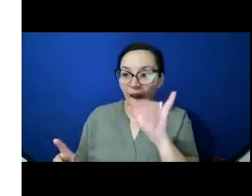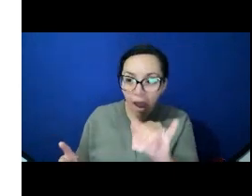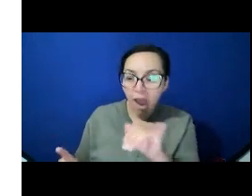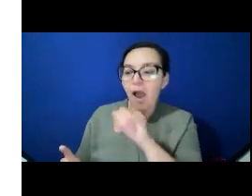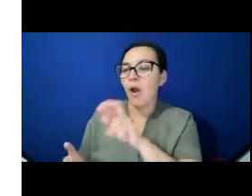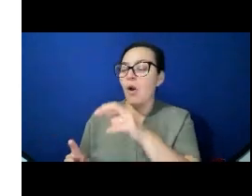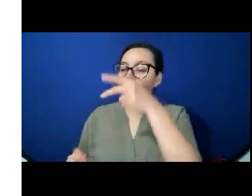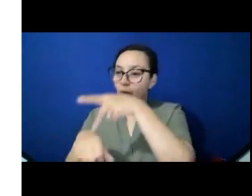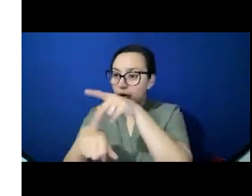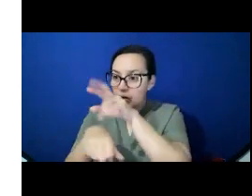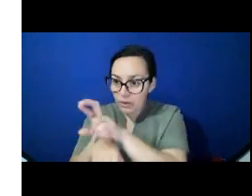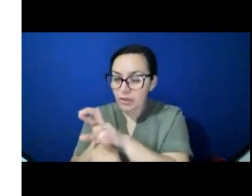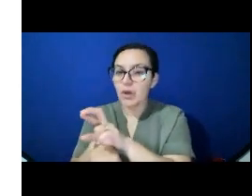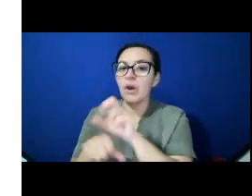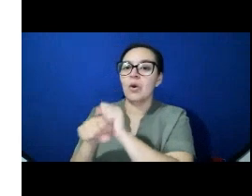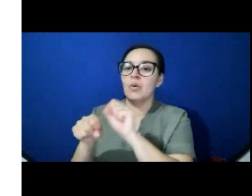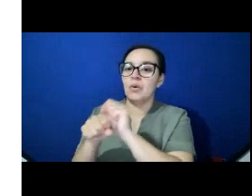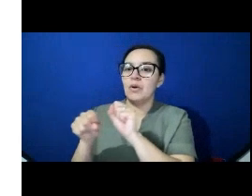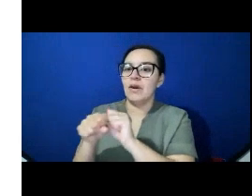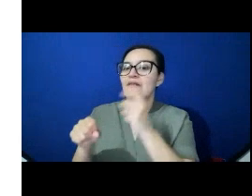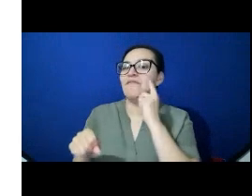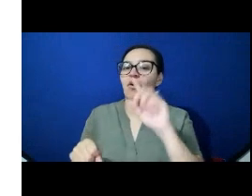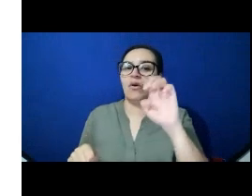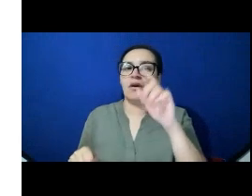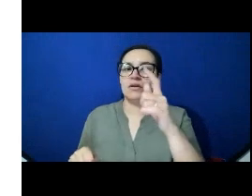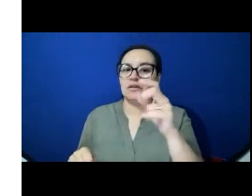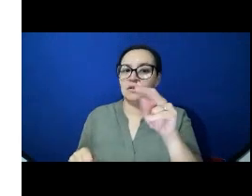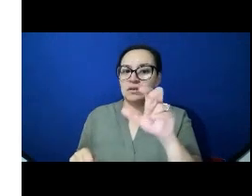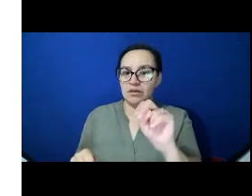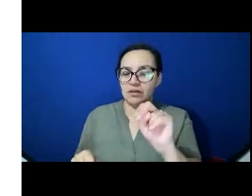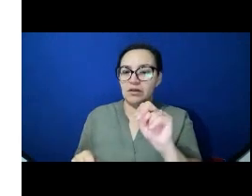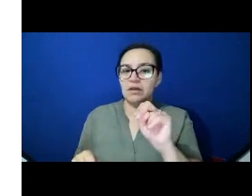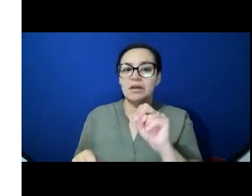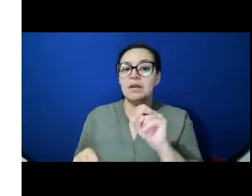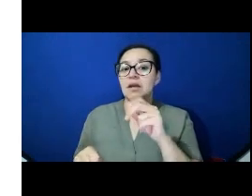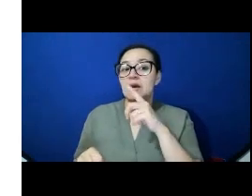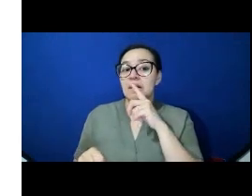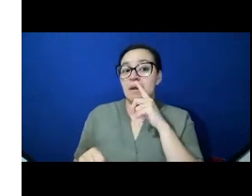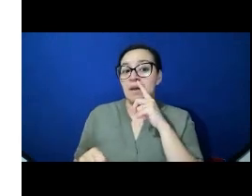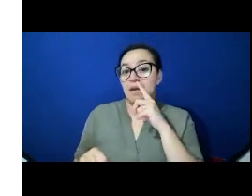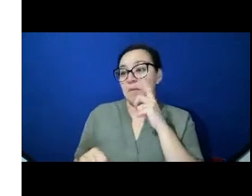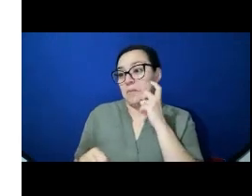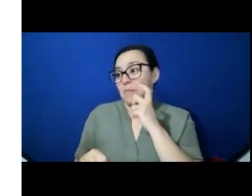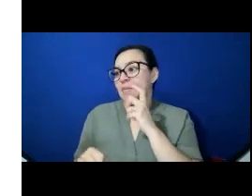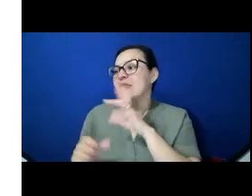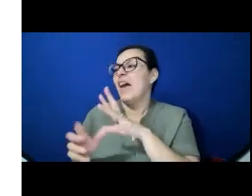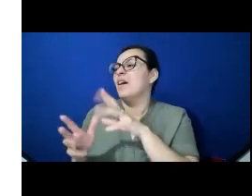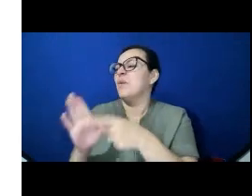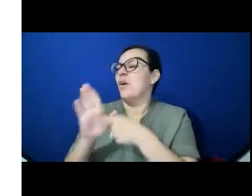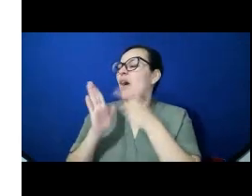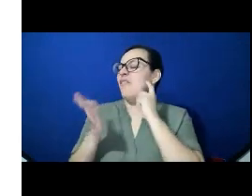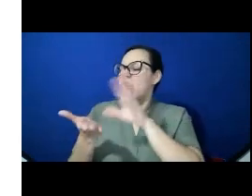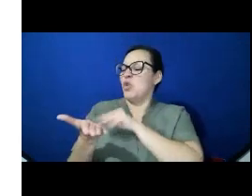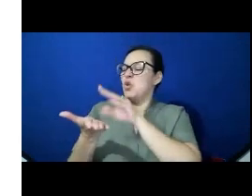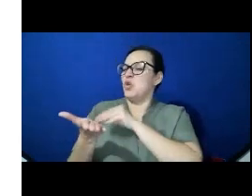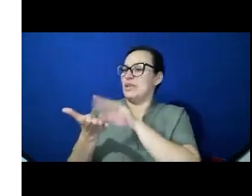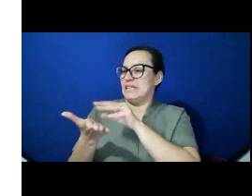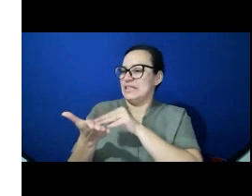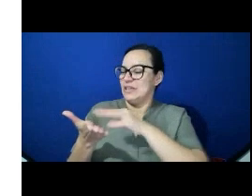Vírgenes o Puerto Rico, porque la extensión son requeridos en los servicios de extensión de que